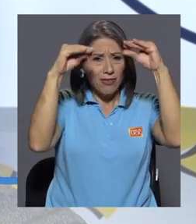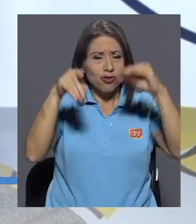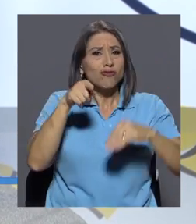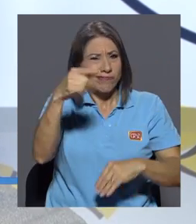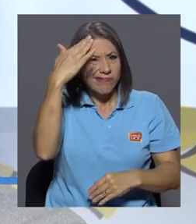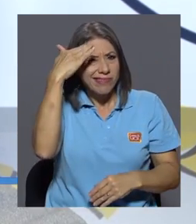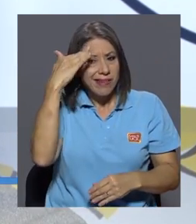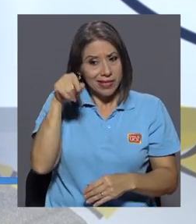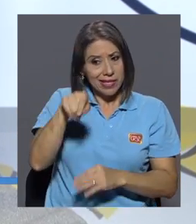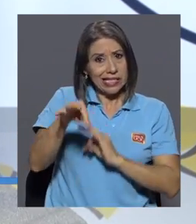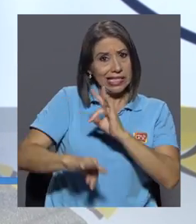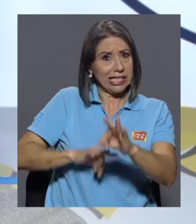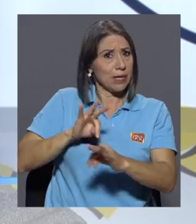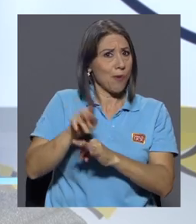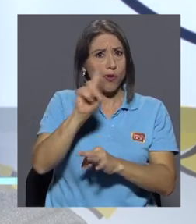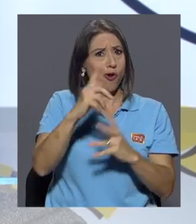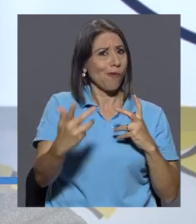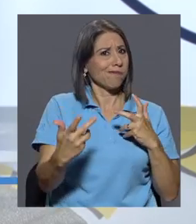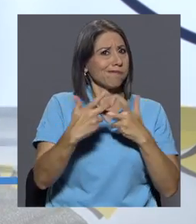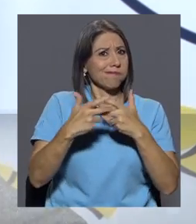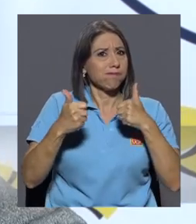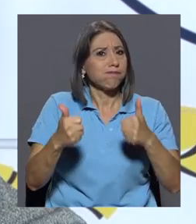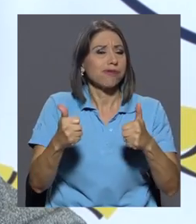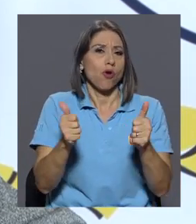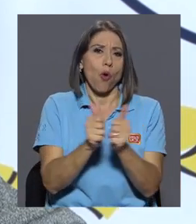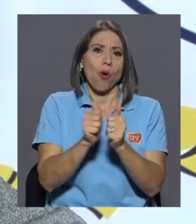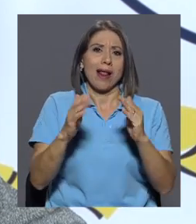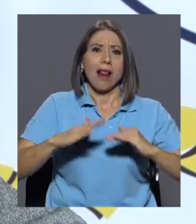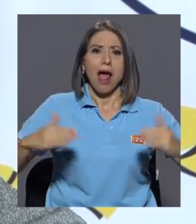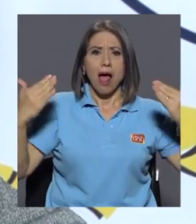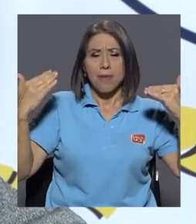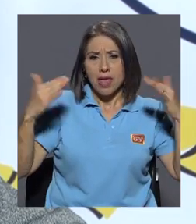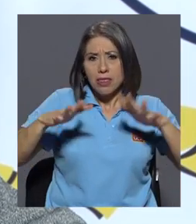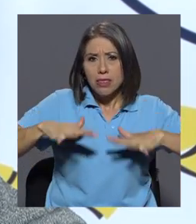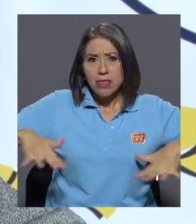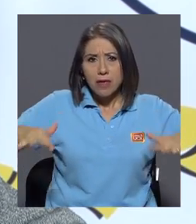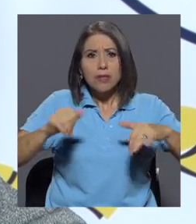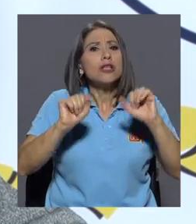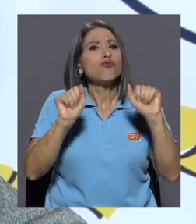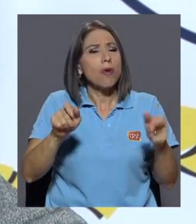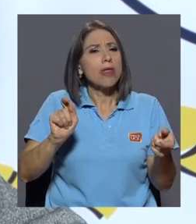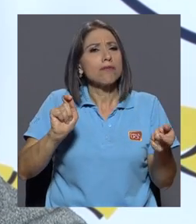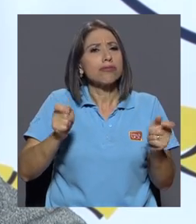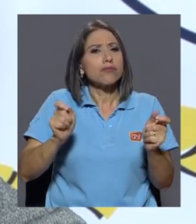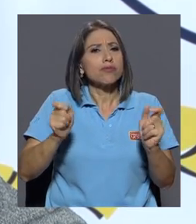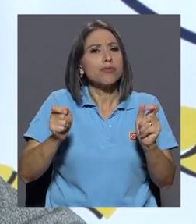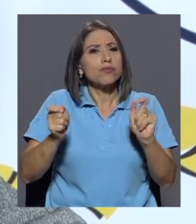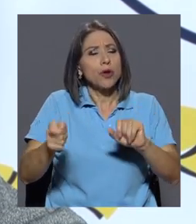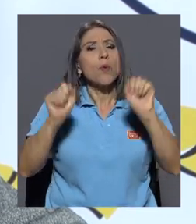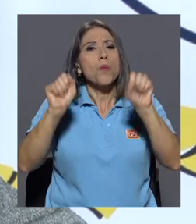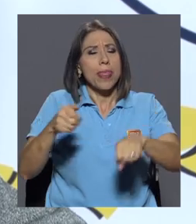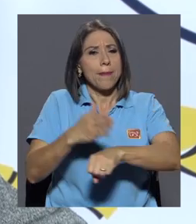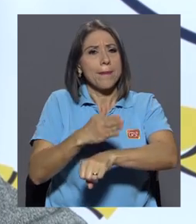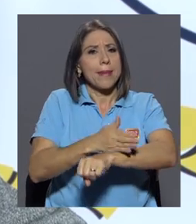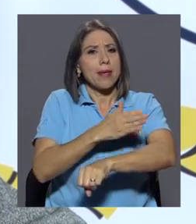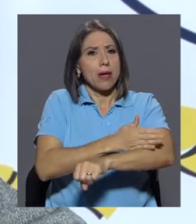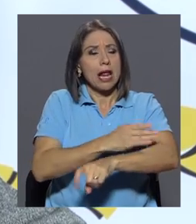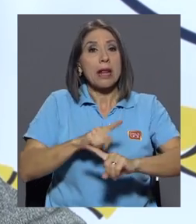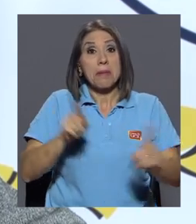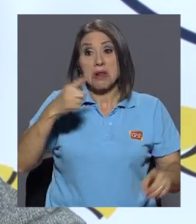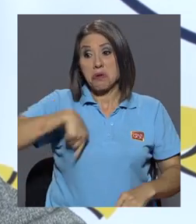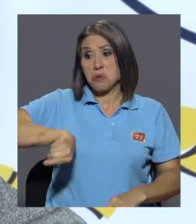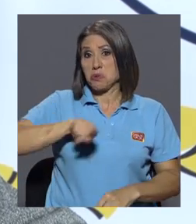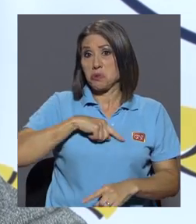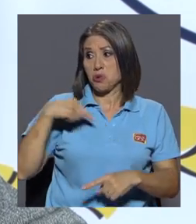de arrastre no es amigable con el ambiente. Se puede modificar y mejorar, pero de nuestro conocimiento hasta